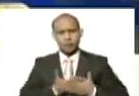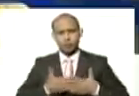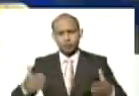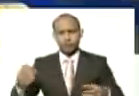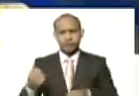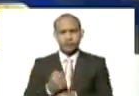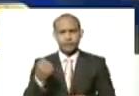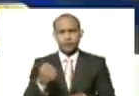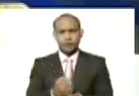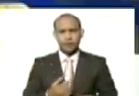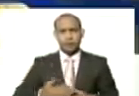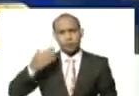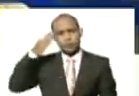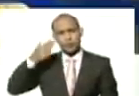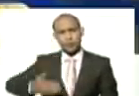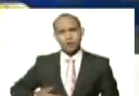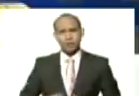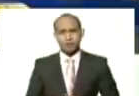operacional,